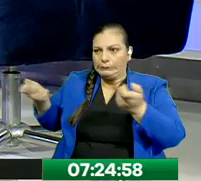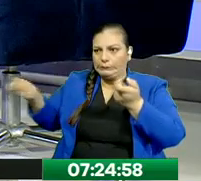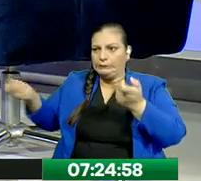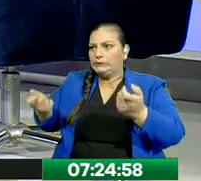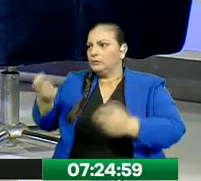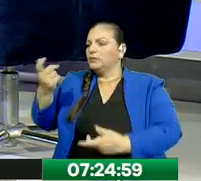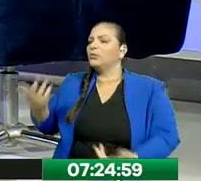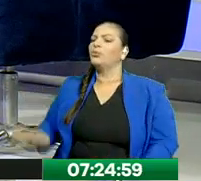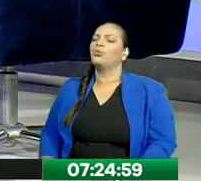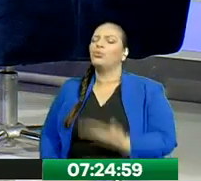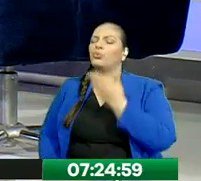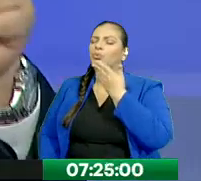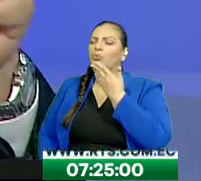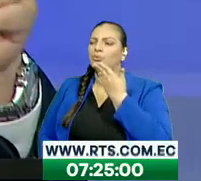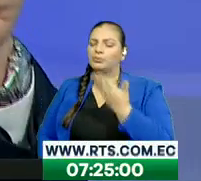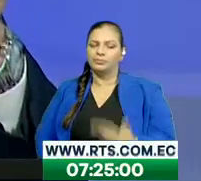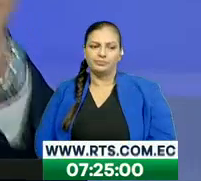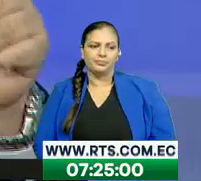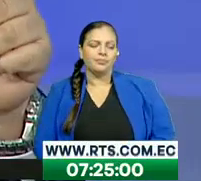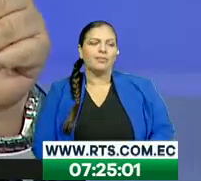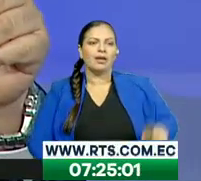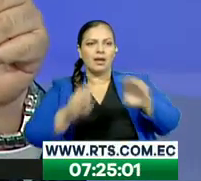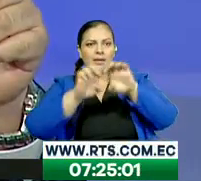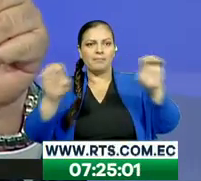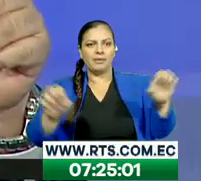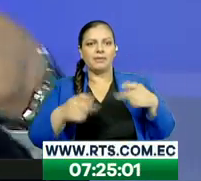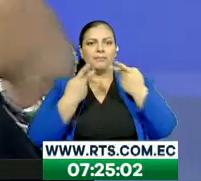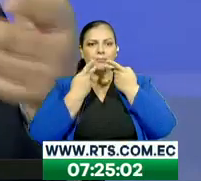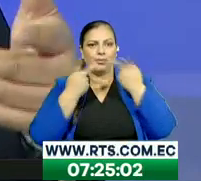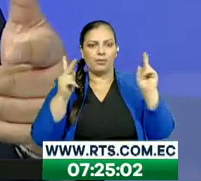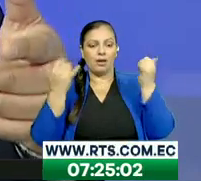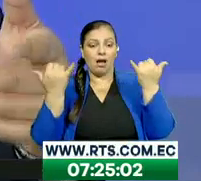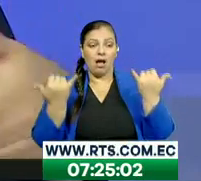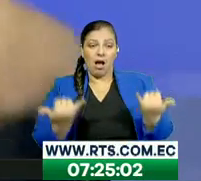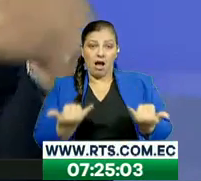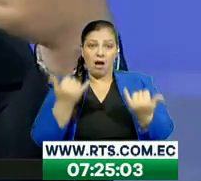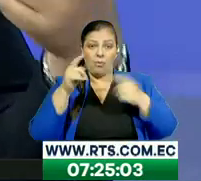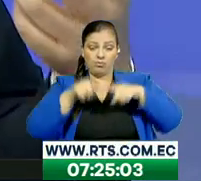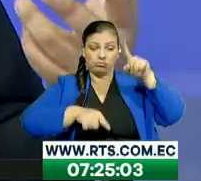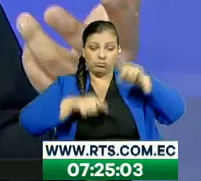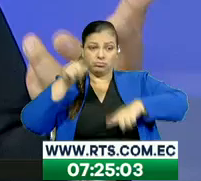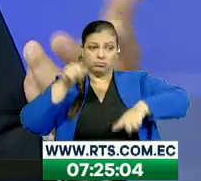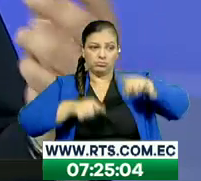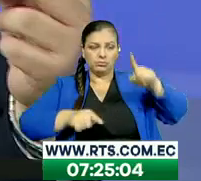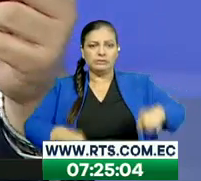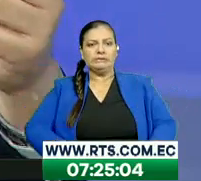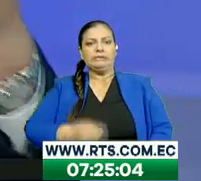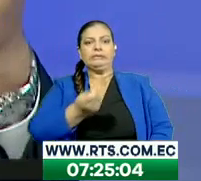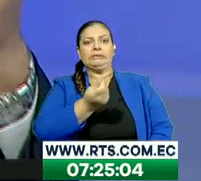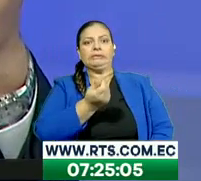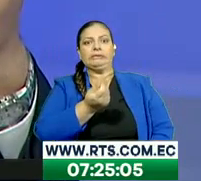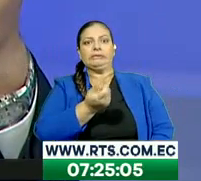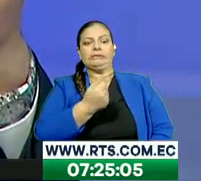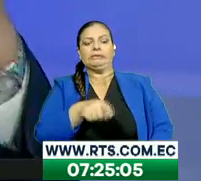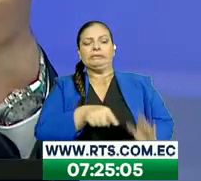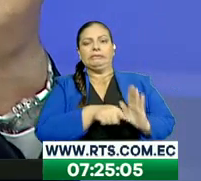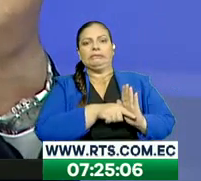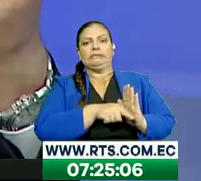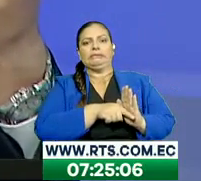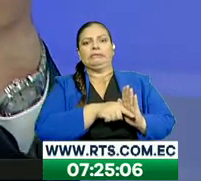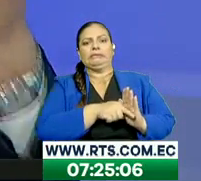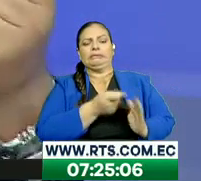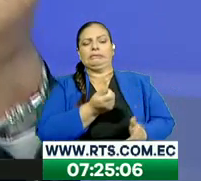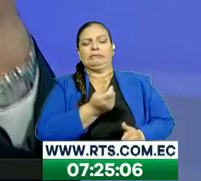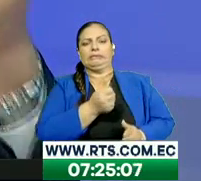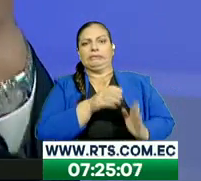Mire, las empresas públicas actualmente, algunas que tienen saldos negativos, le genera al gobierno